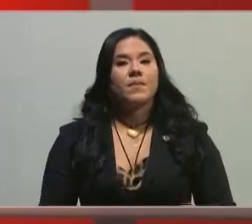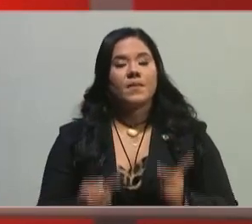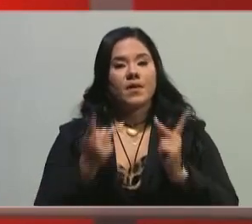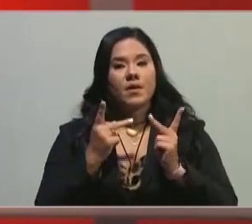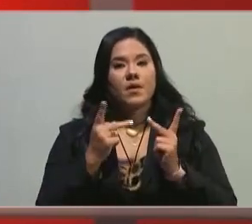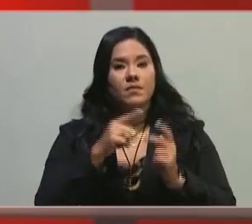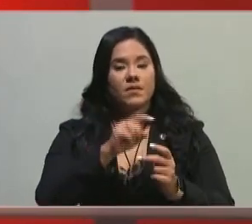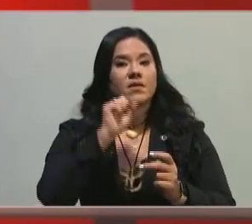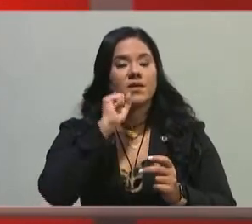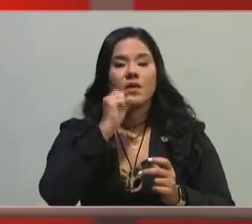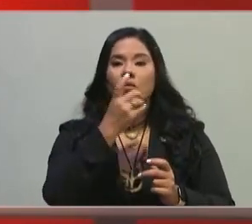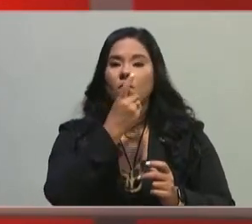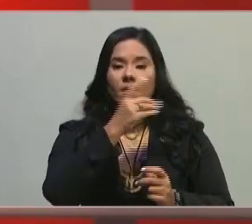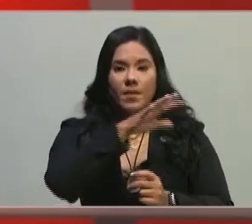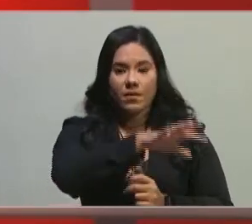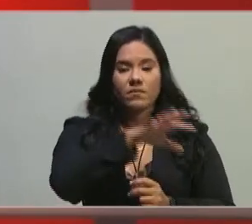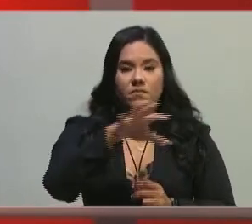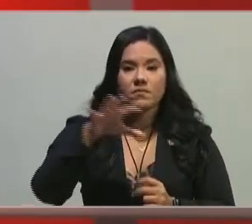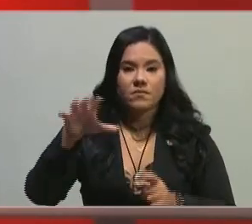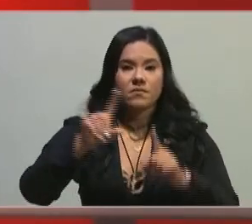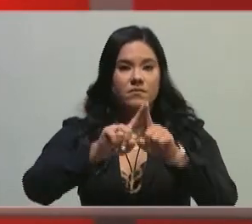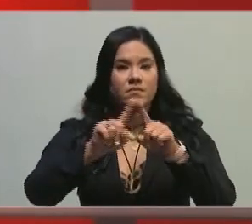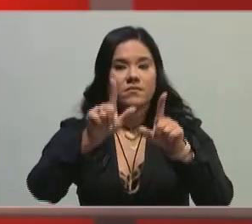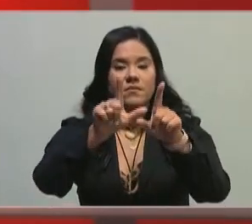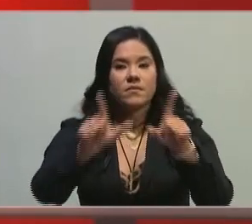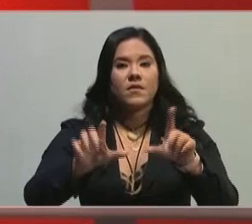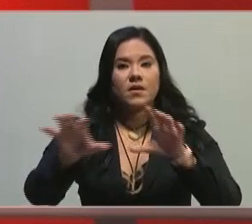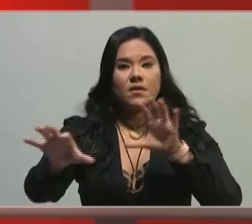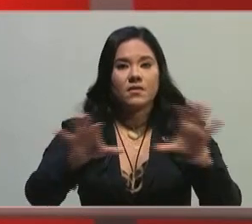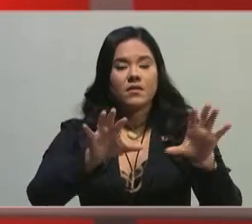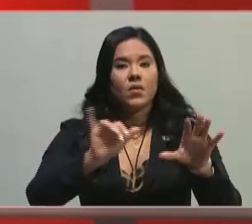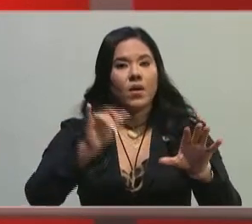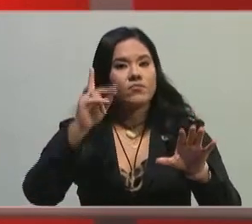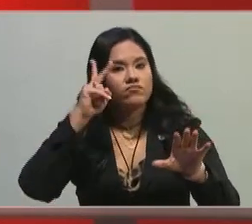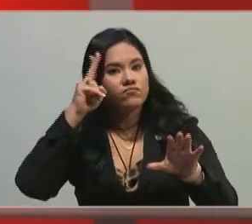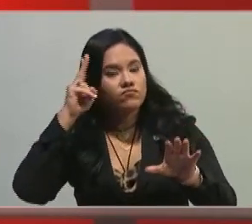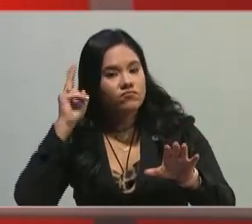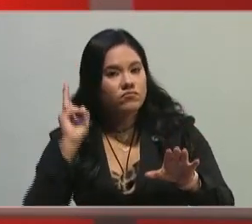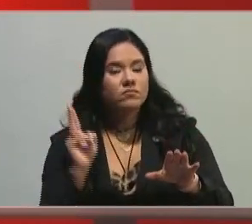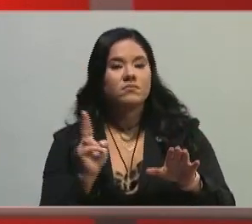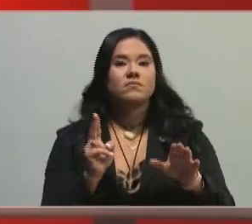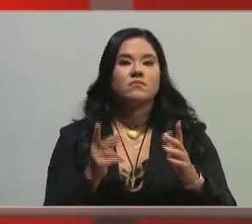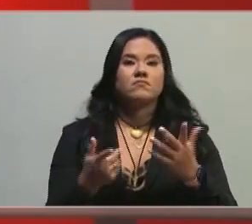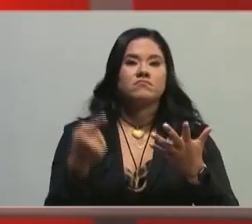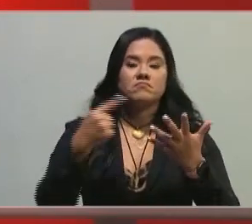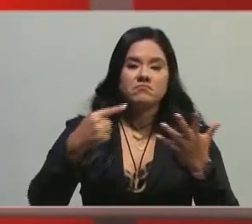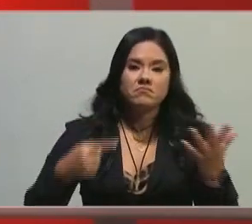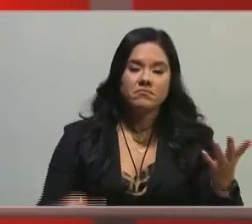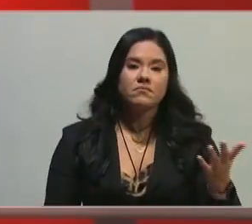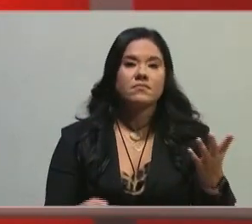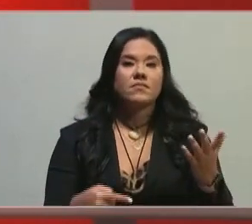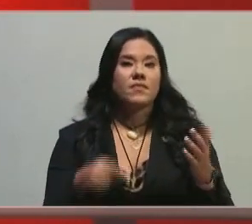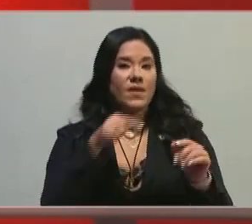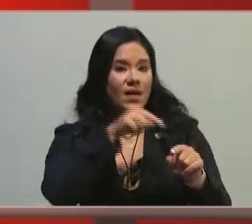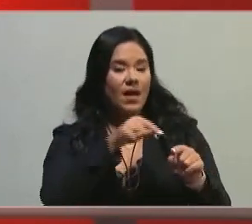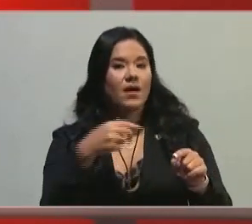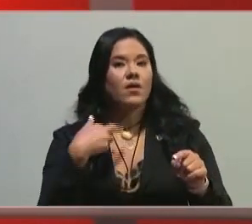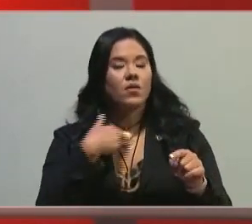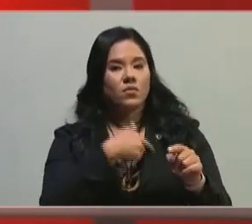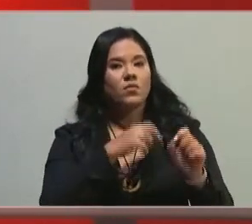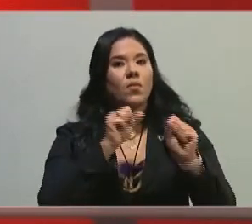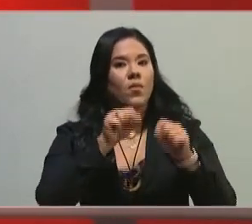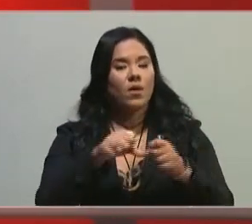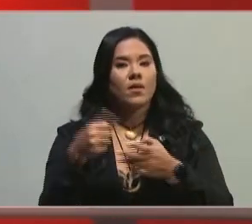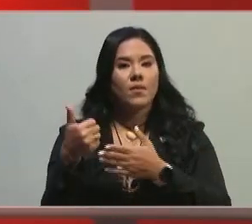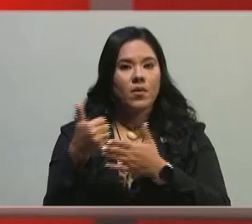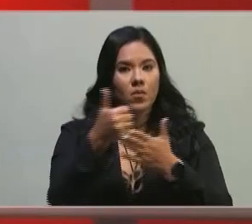a esa joven que decía que era estilista pero no tenía nada Tena claro y ahí nosotros también fuimos y